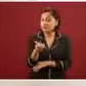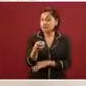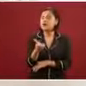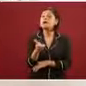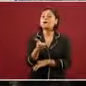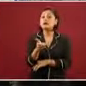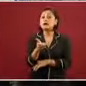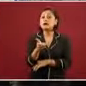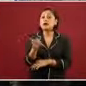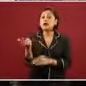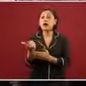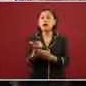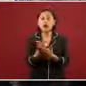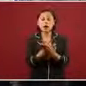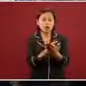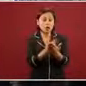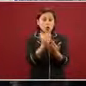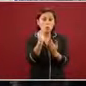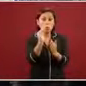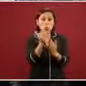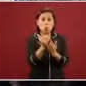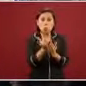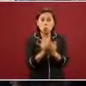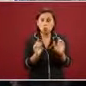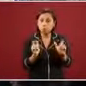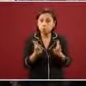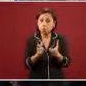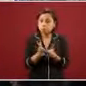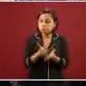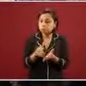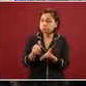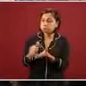a incorporar a los trabajadores en esa empresa o en